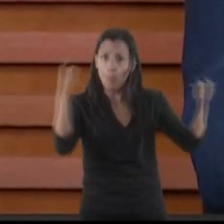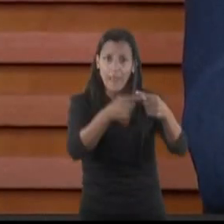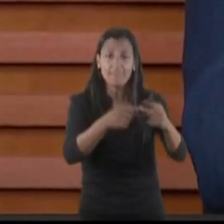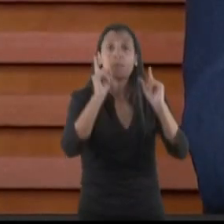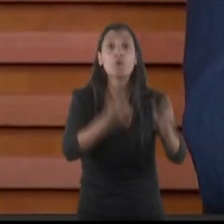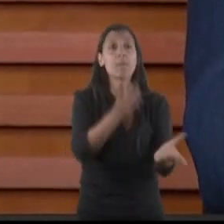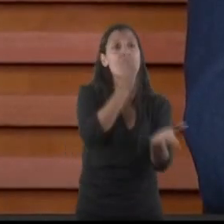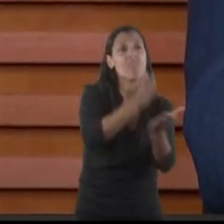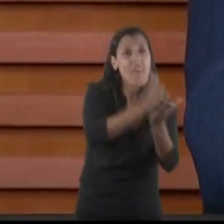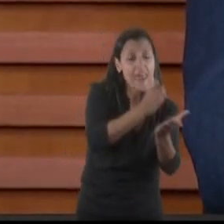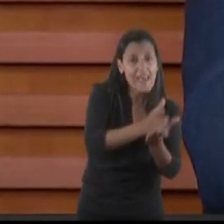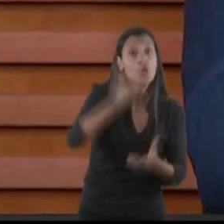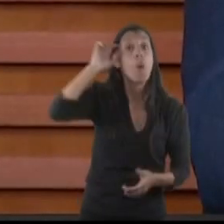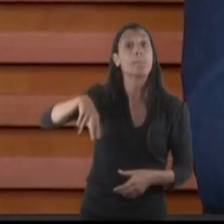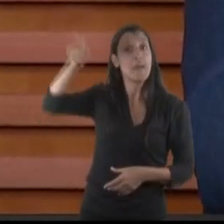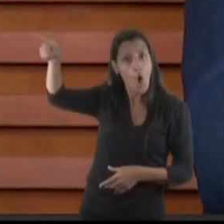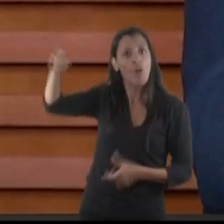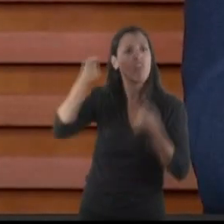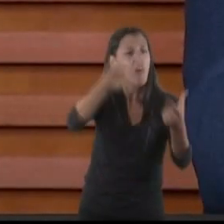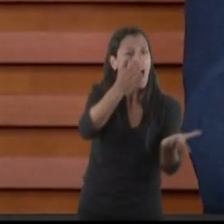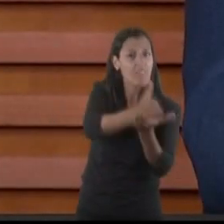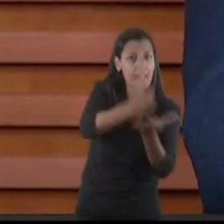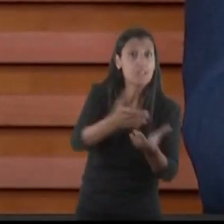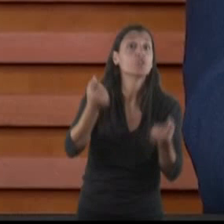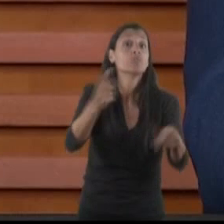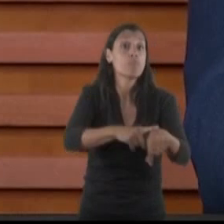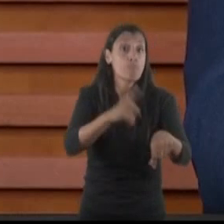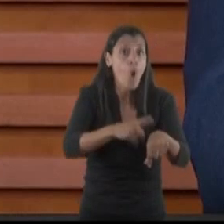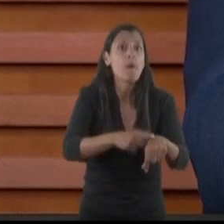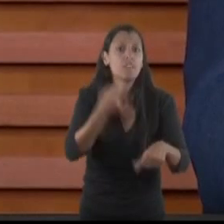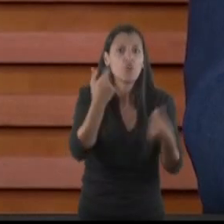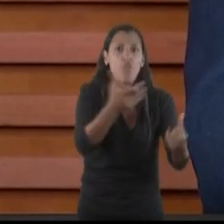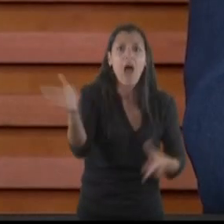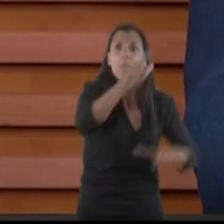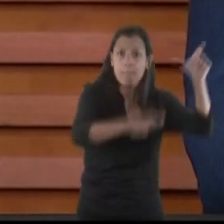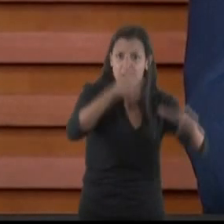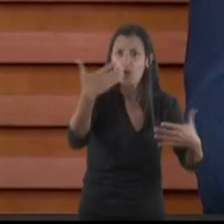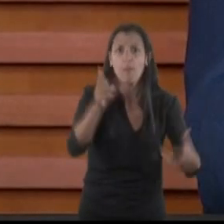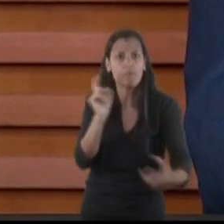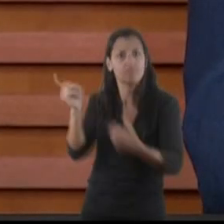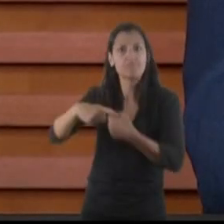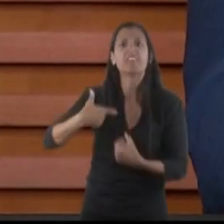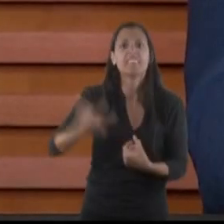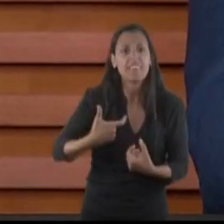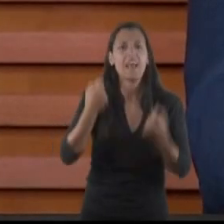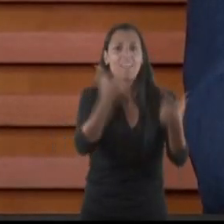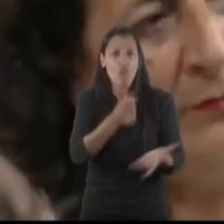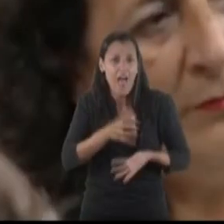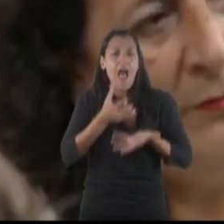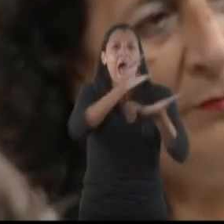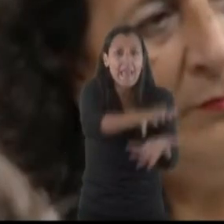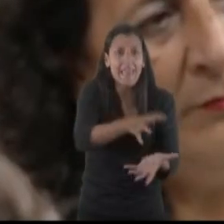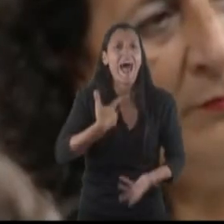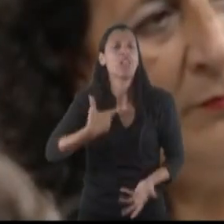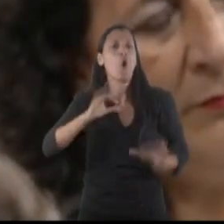Ampliáramos derechos, Perón amplió derechos cuando permitió la sindicalización de los trabajadores, cuando les dio el aguinaldo, cuando les dio las